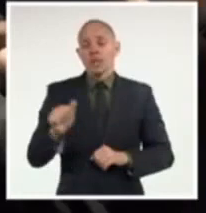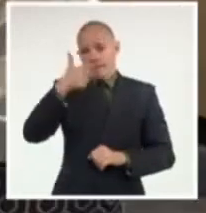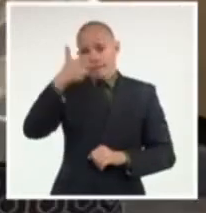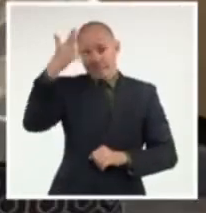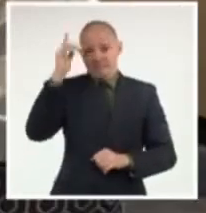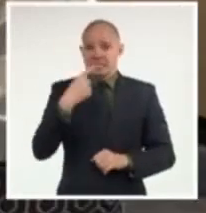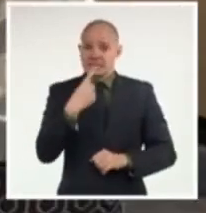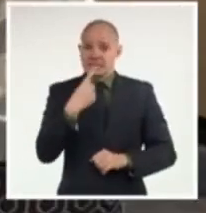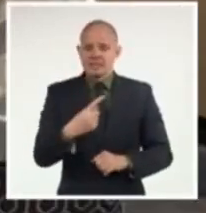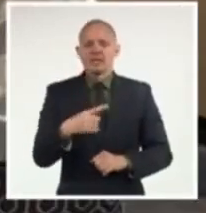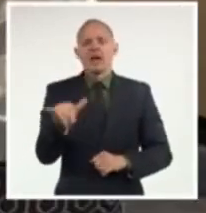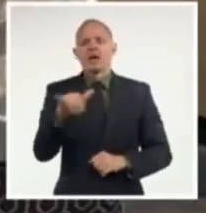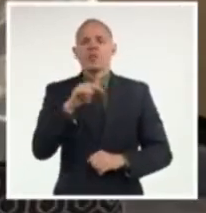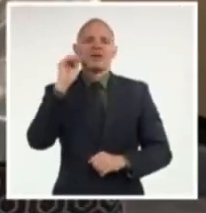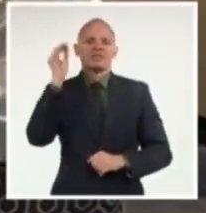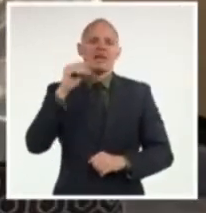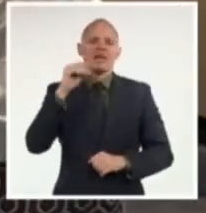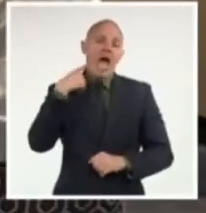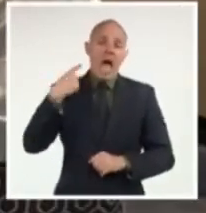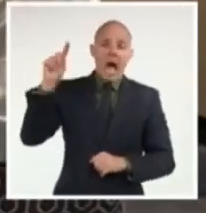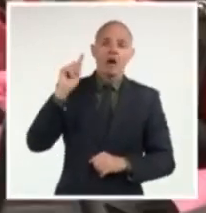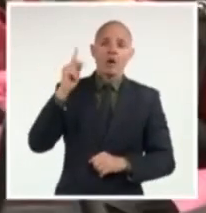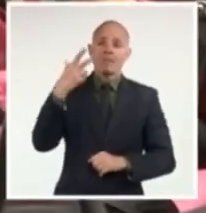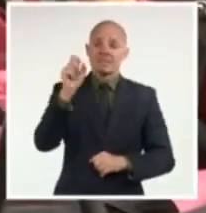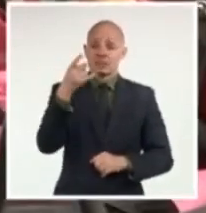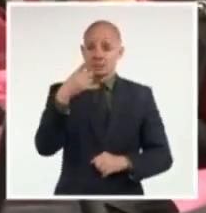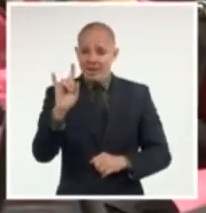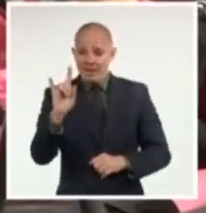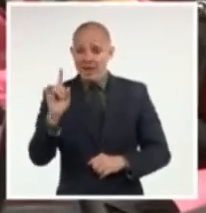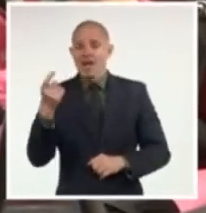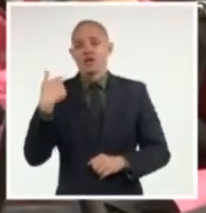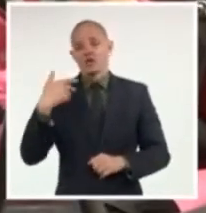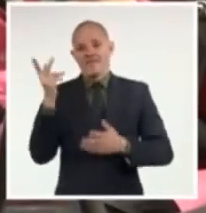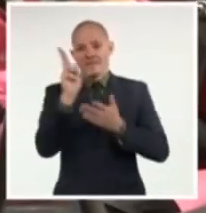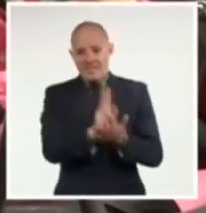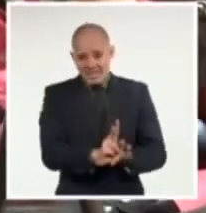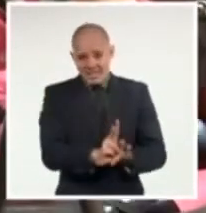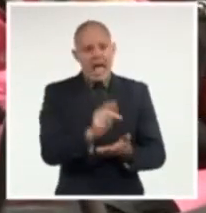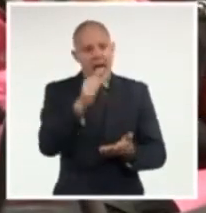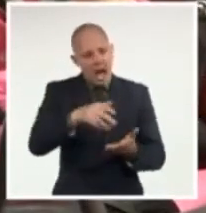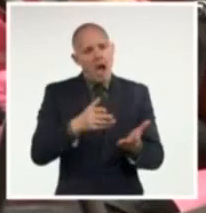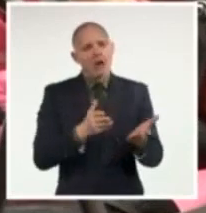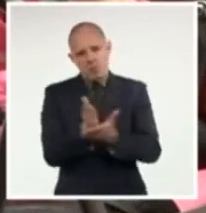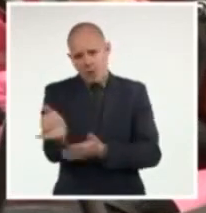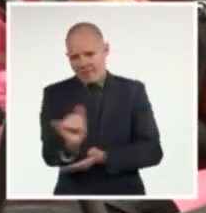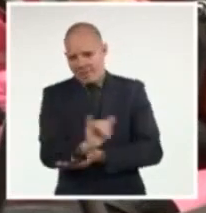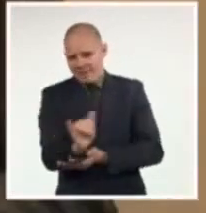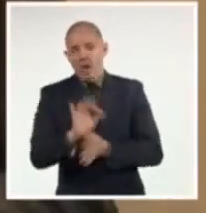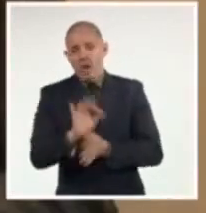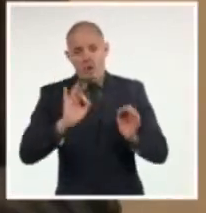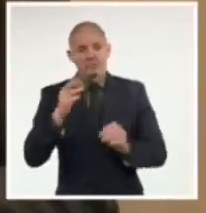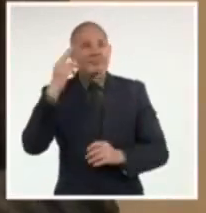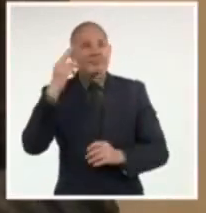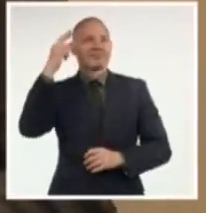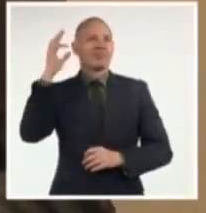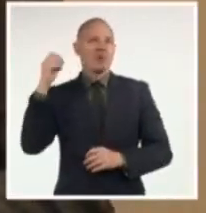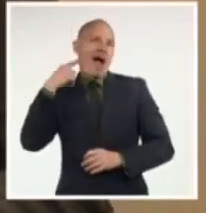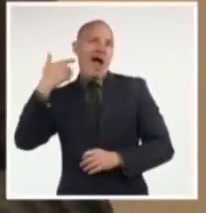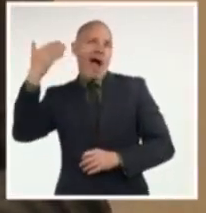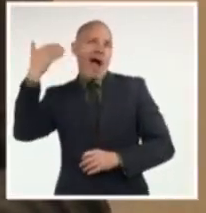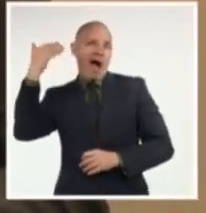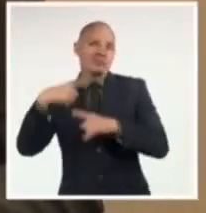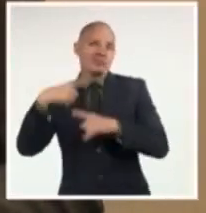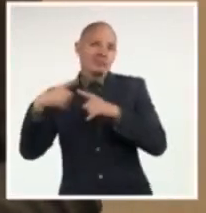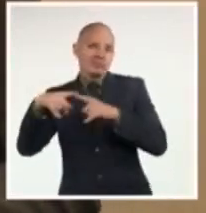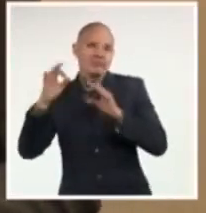continuidad del celebrado en diciembre de 2019 durante su anterior visita y aseguró que guardaba un grato recuerdo de aquella